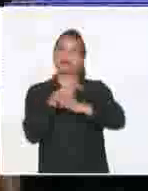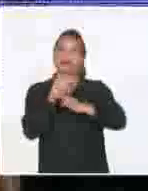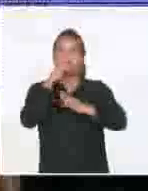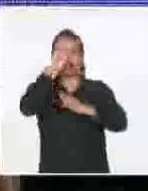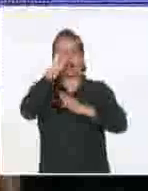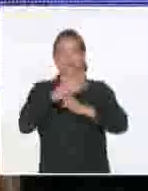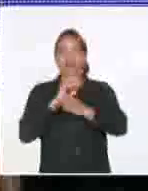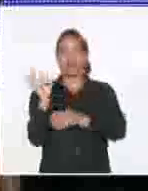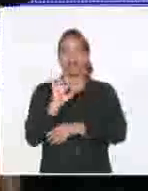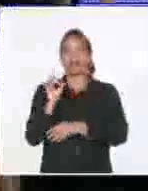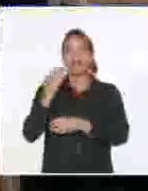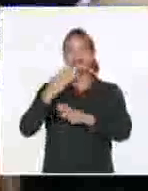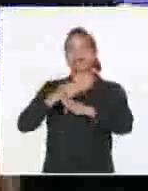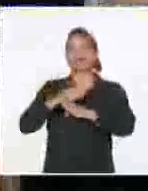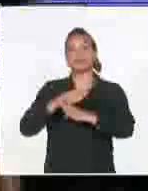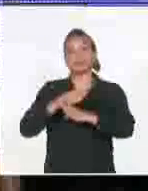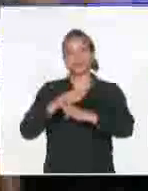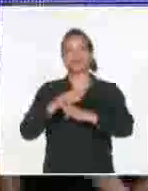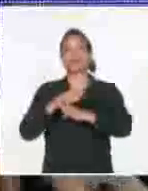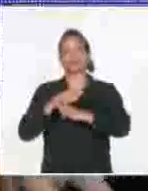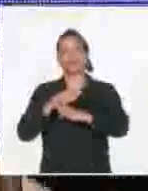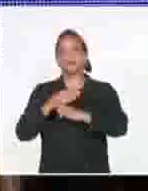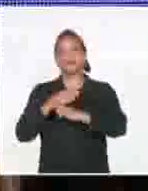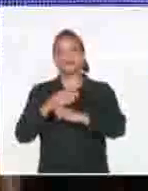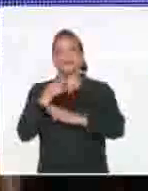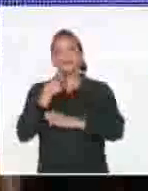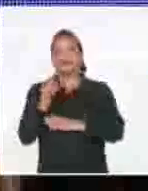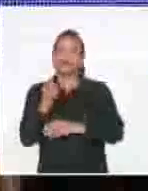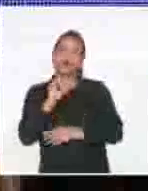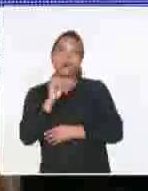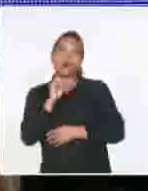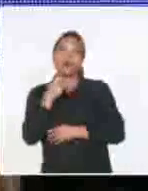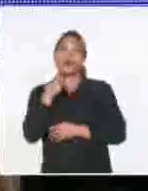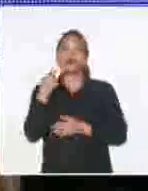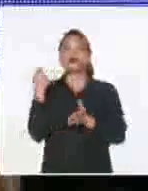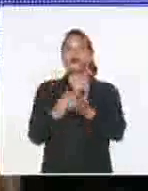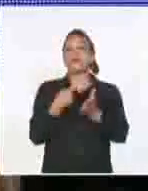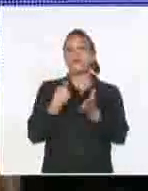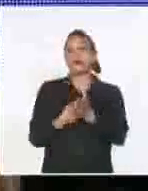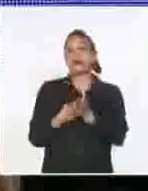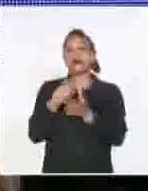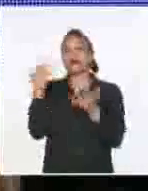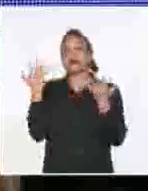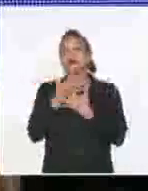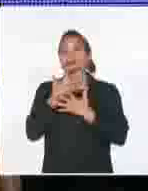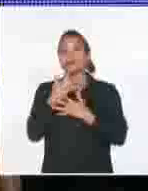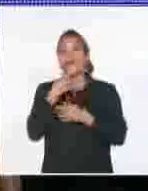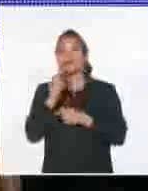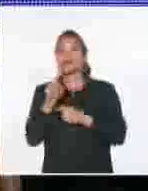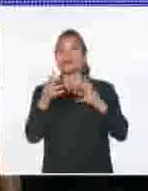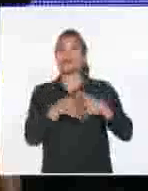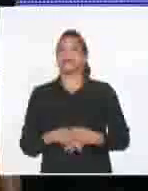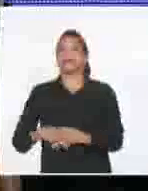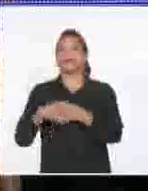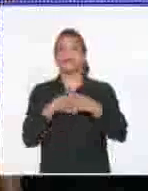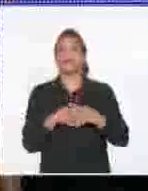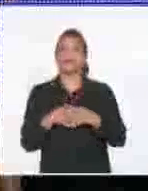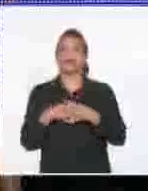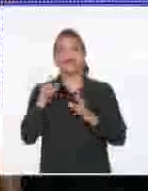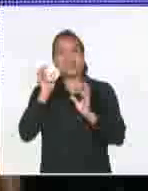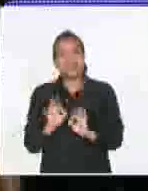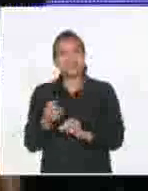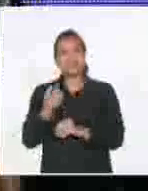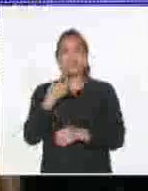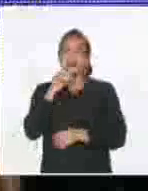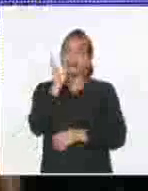o porque son subsidiarias de compañías norteamericanas, lo cual es una grosera violación